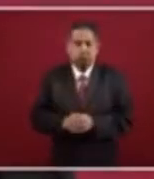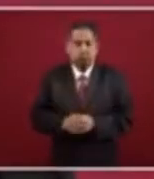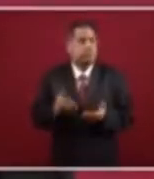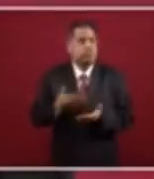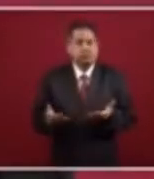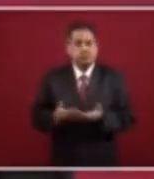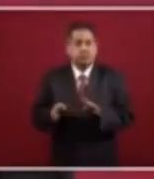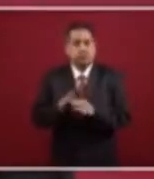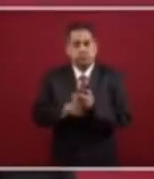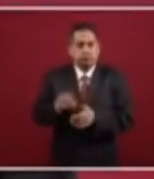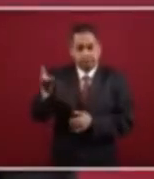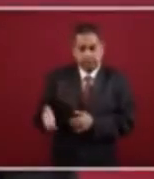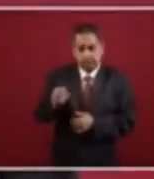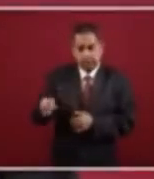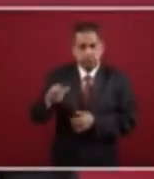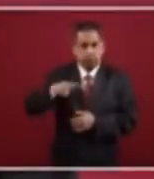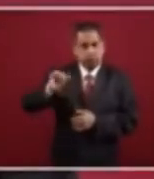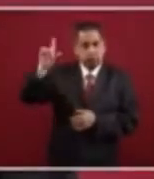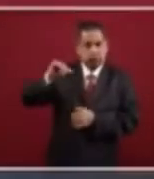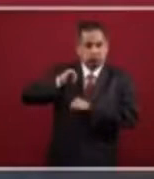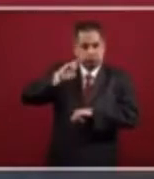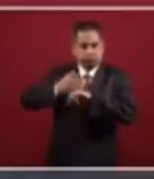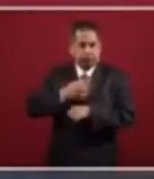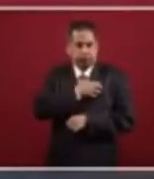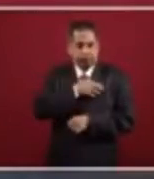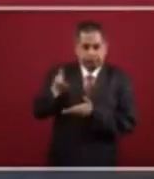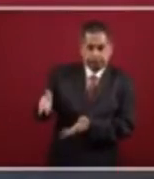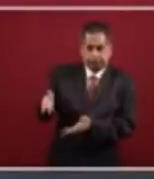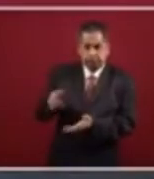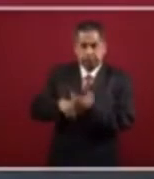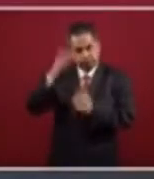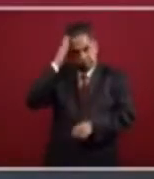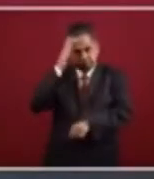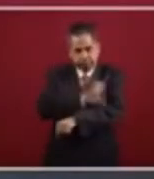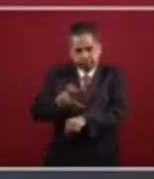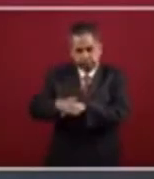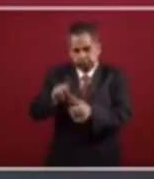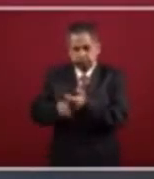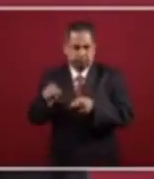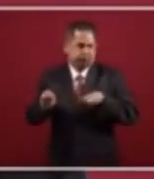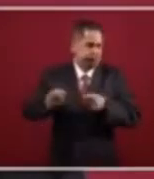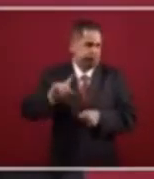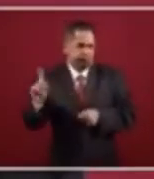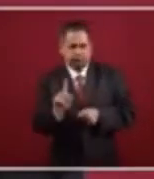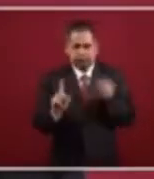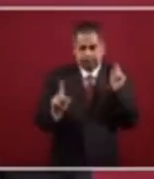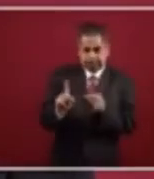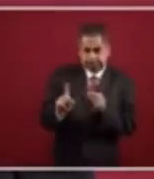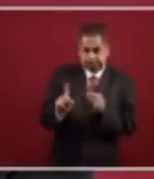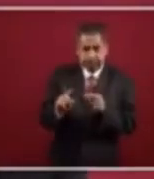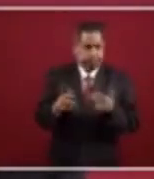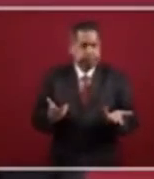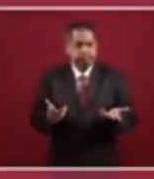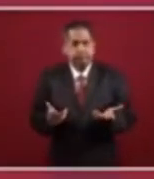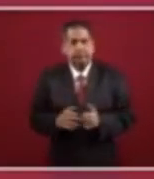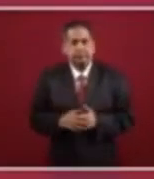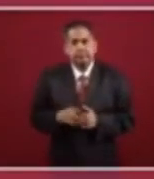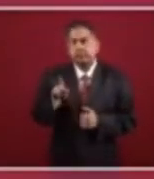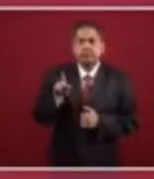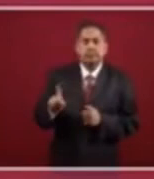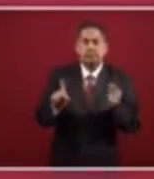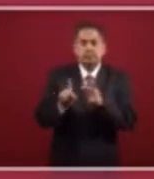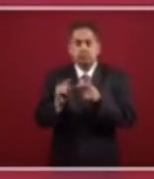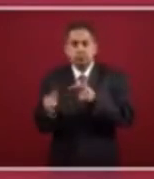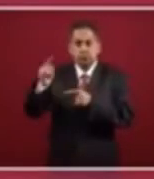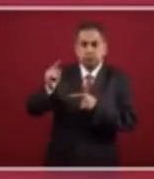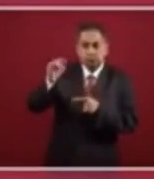caso se trata de un oficial que es el coordinador de estas operaciones, pero su